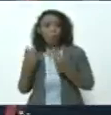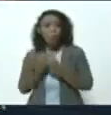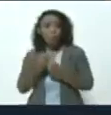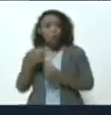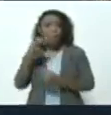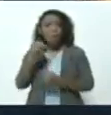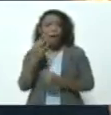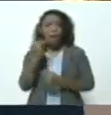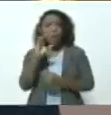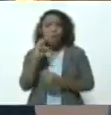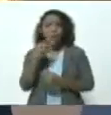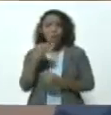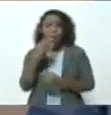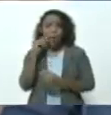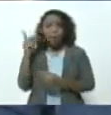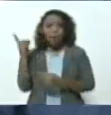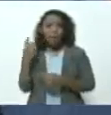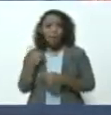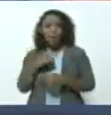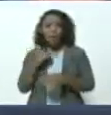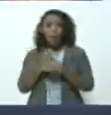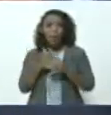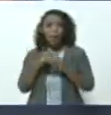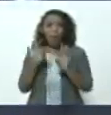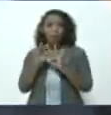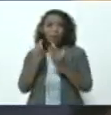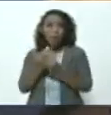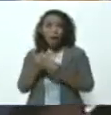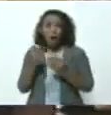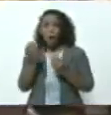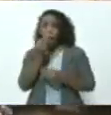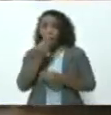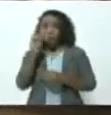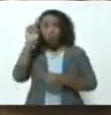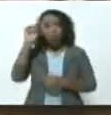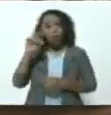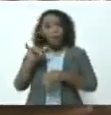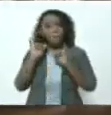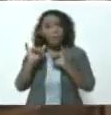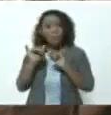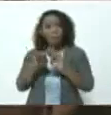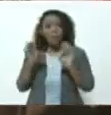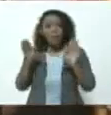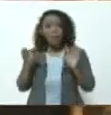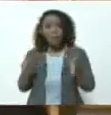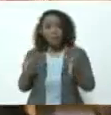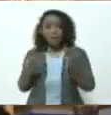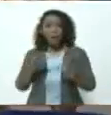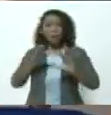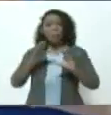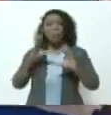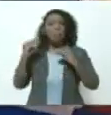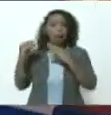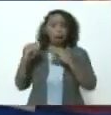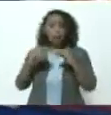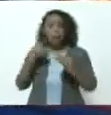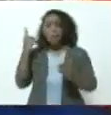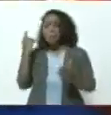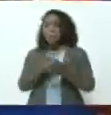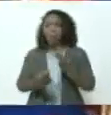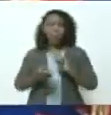está por acá. Nos volvemos familia, comemos todos los días en la misma mesa, hablamos de mil